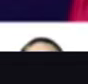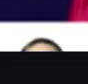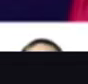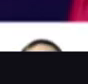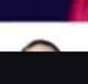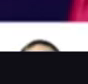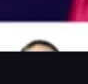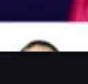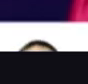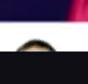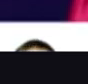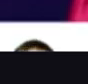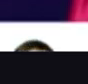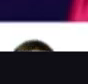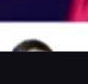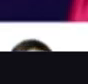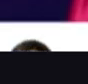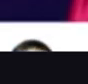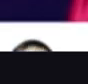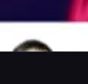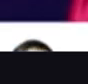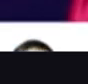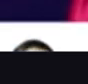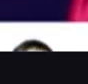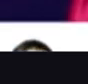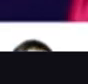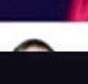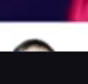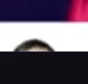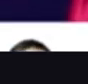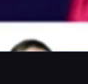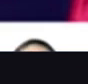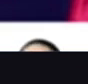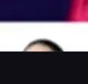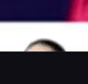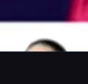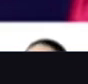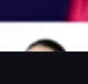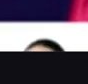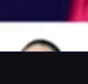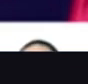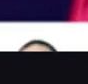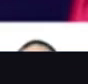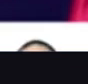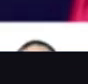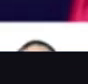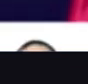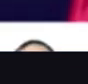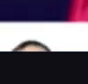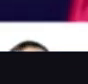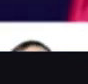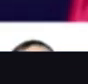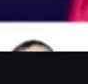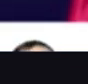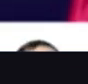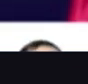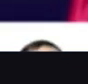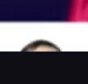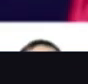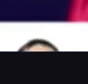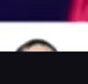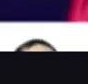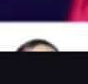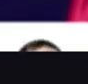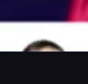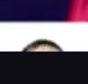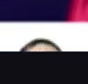Ese foro es muy importante, porque ahí es donde muchas de las decisiones de inversión y decisiones